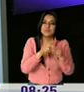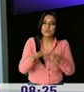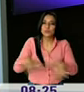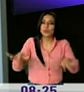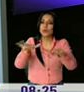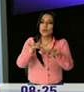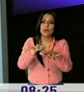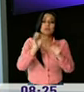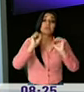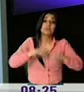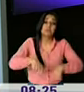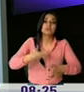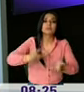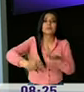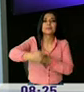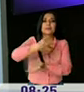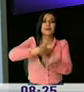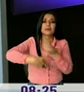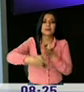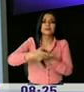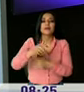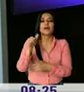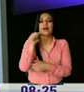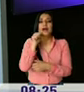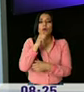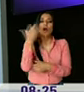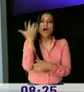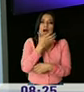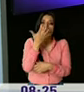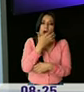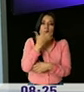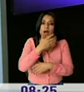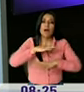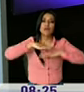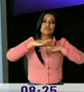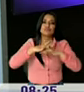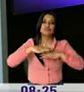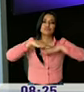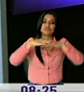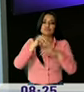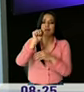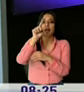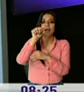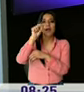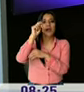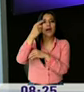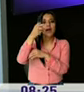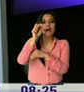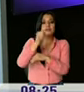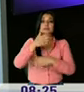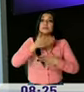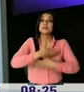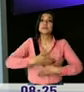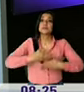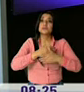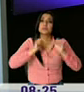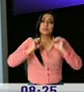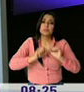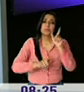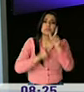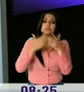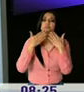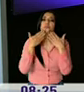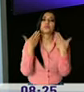ir a compartir esas aguas termales, disfrutar en la parroquia de Alangací de toda la amabilidad que tienen